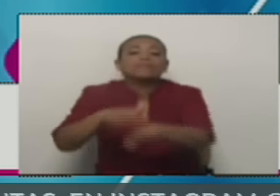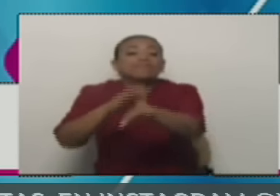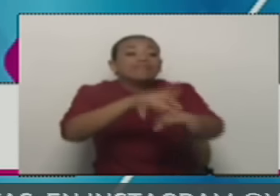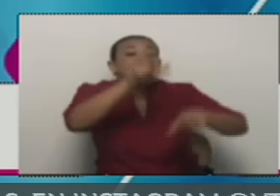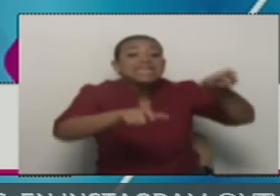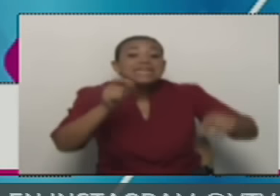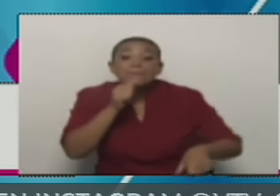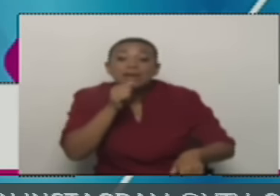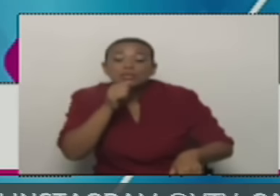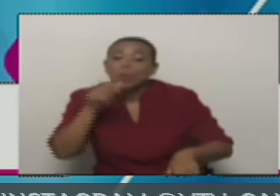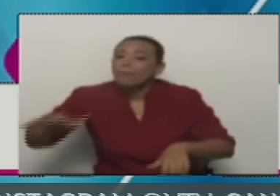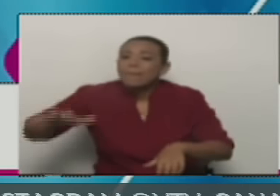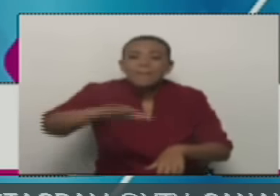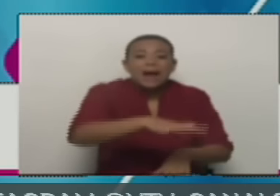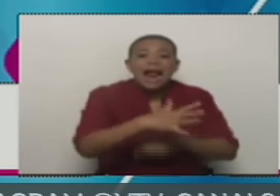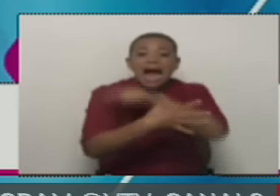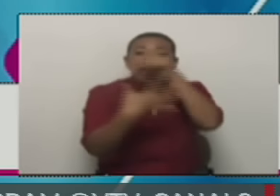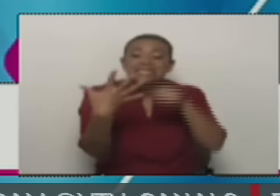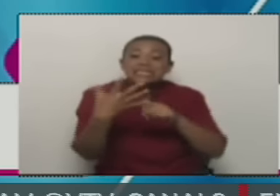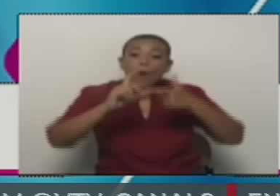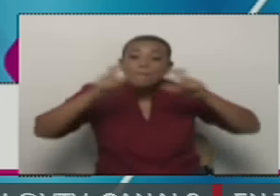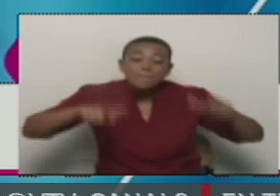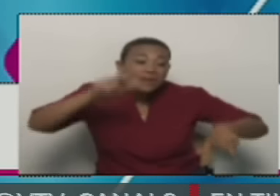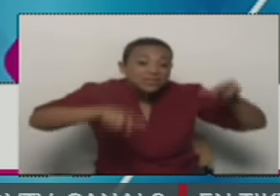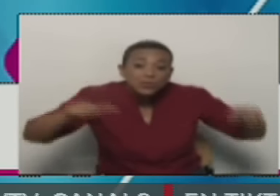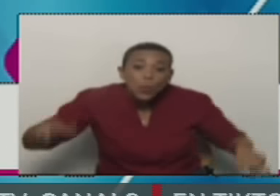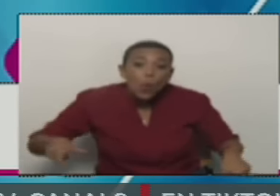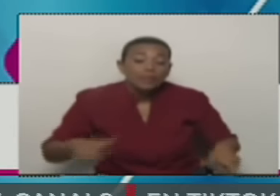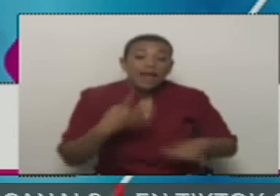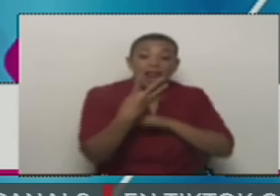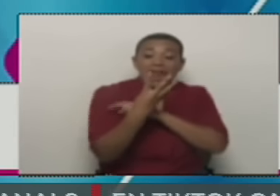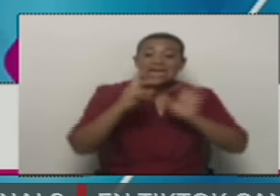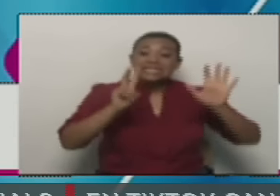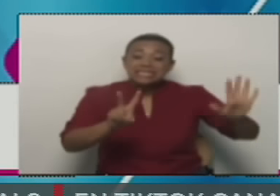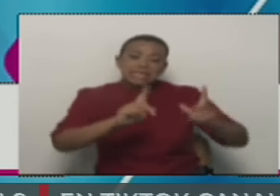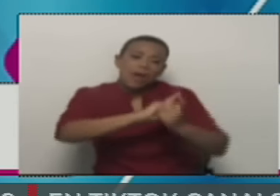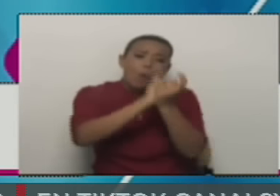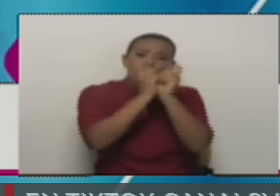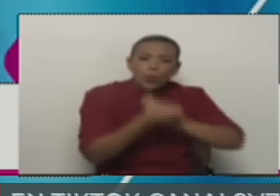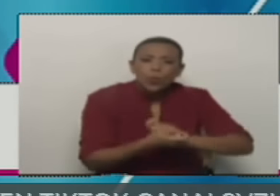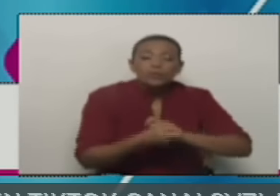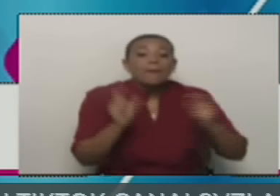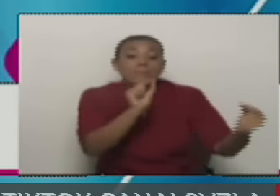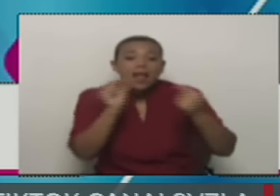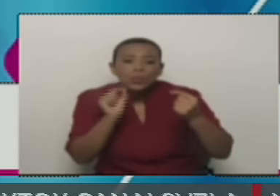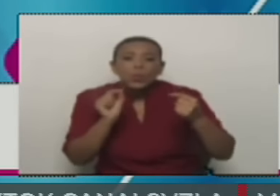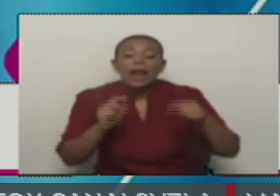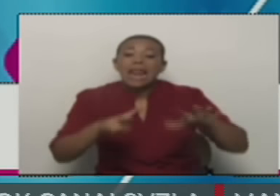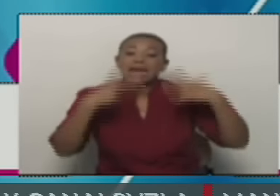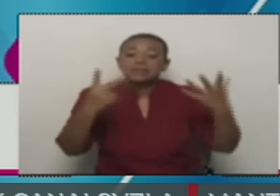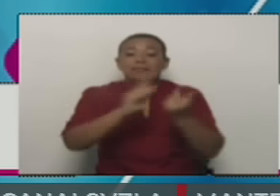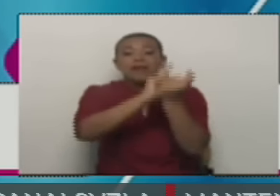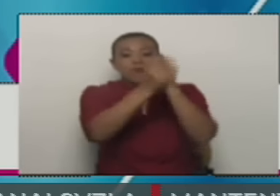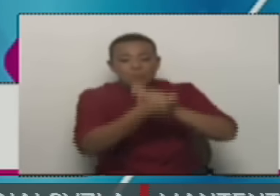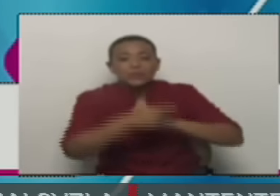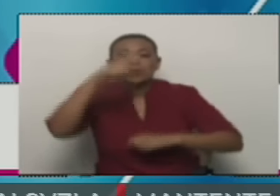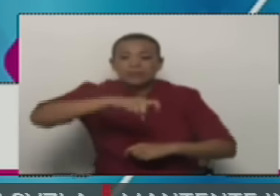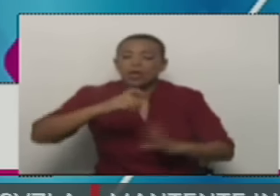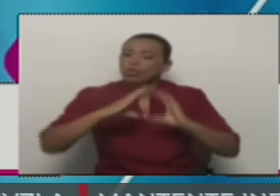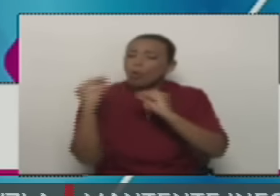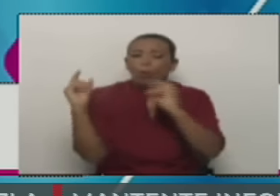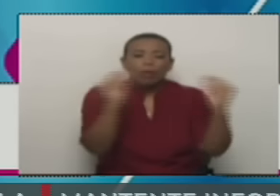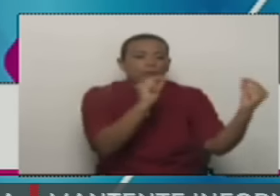nivel de todos los espacios, las 5 generaciones, las 7 fuerzas y adicionalmente para discutir ¿qué? Las 7 transformaciones. Todos